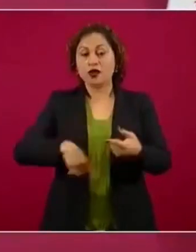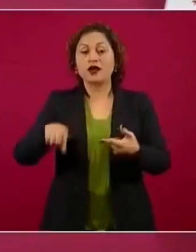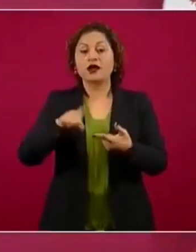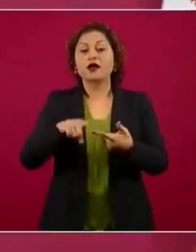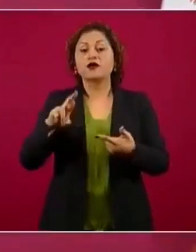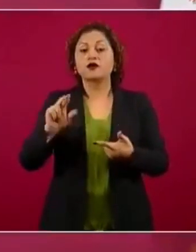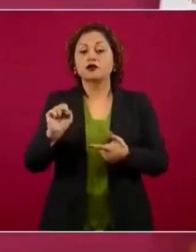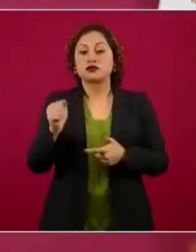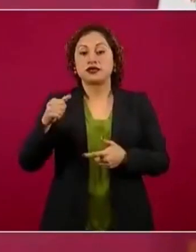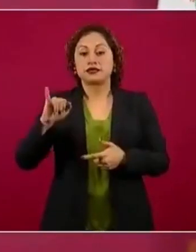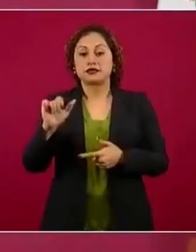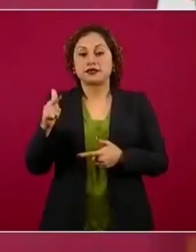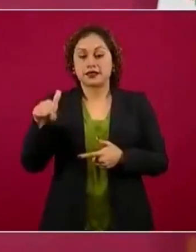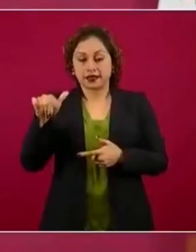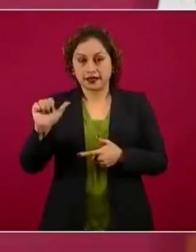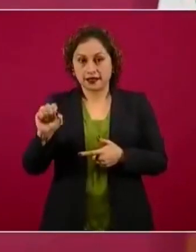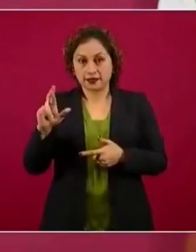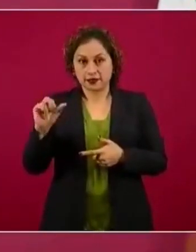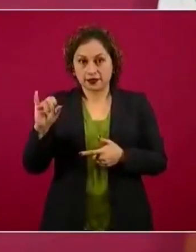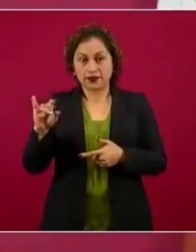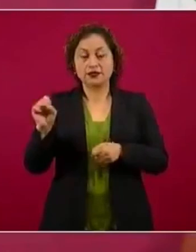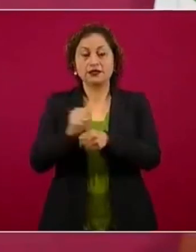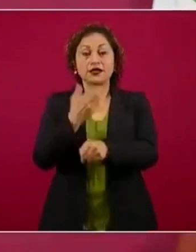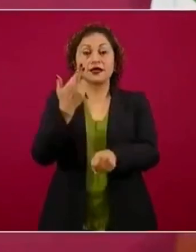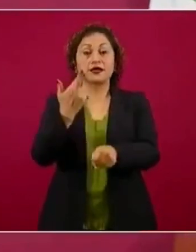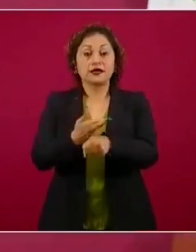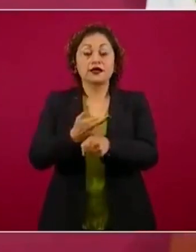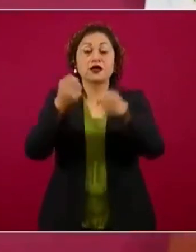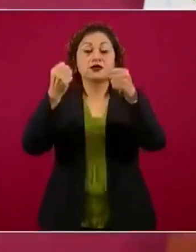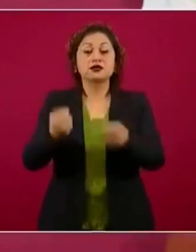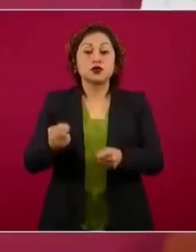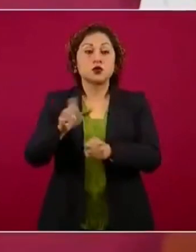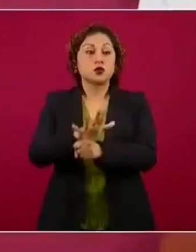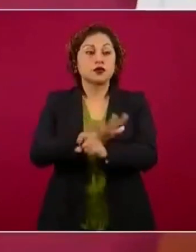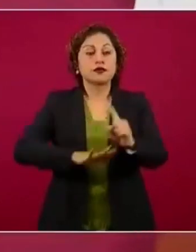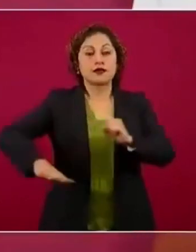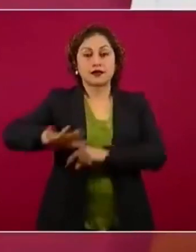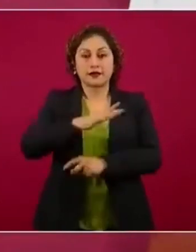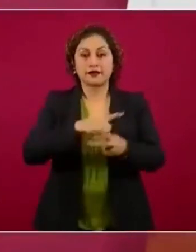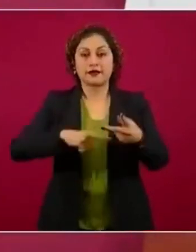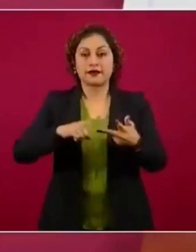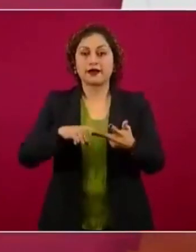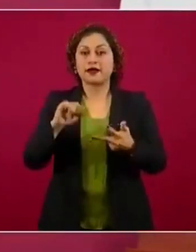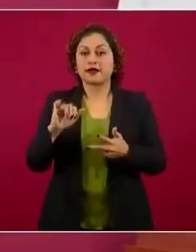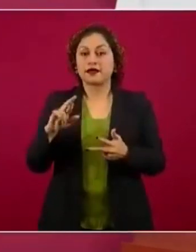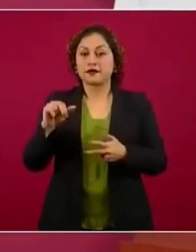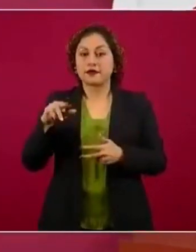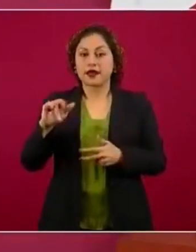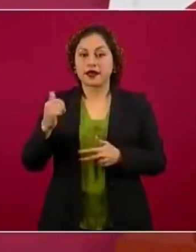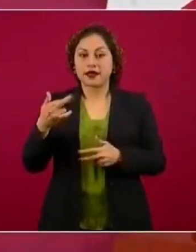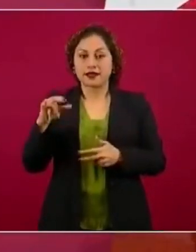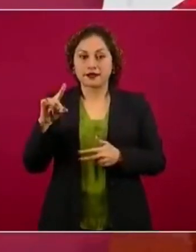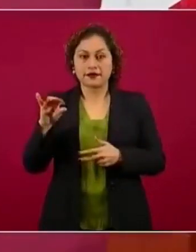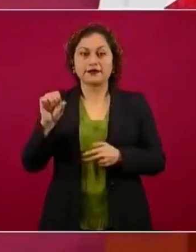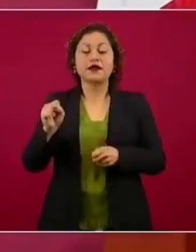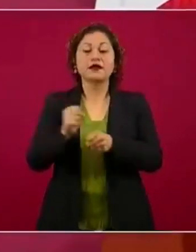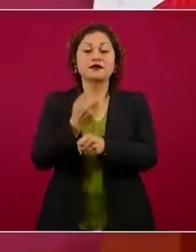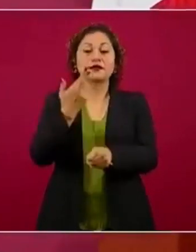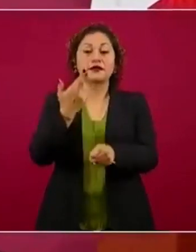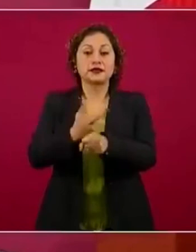Rodríguez, secretaria de Seguridad Pública, y Merendira Sandoval, secretaria de la Función